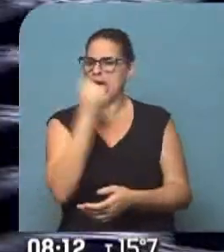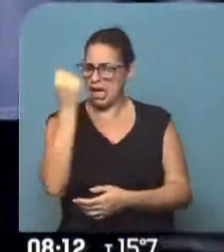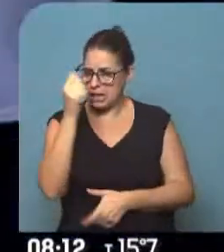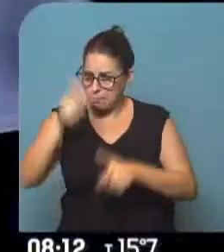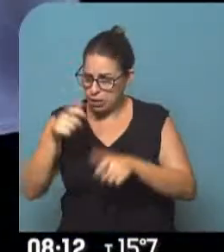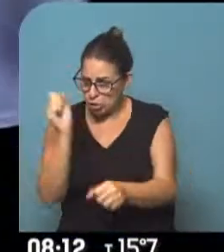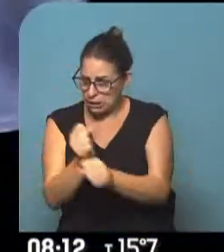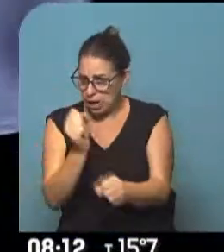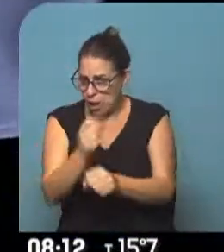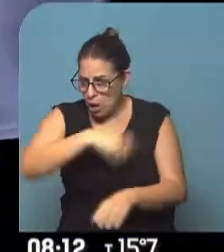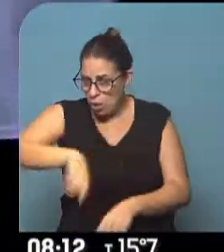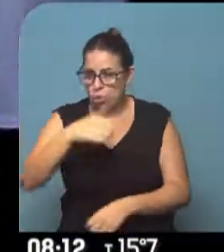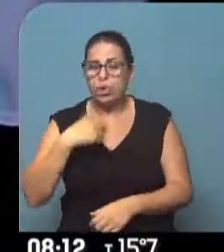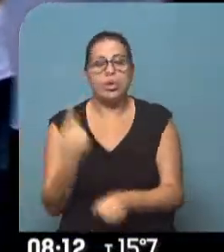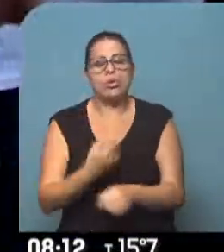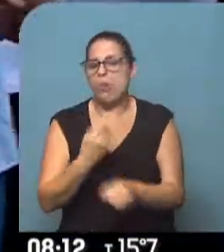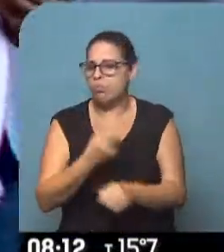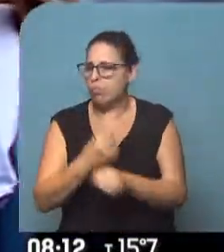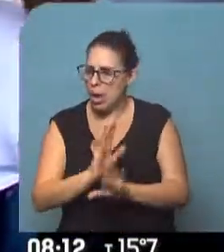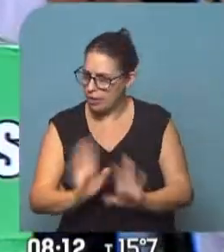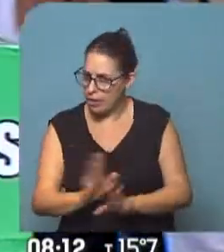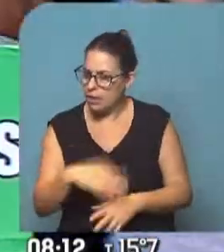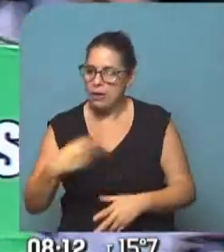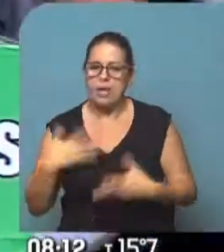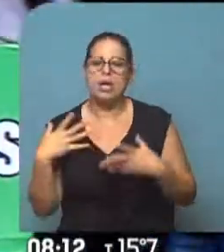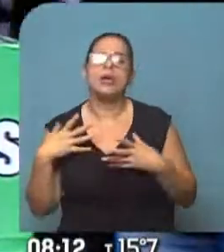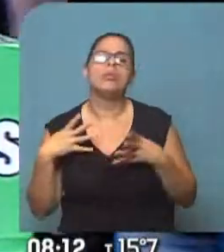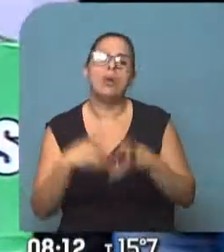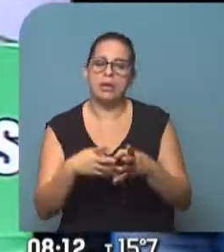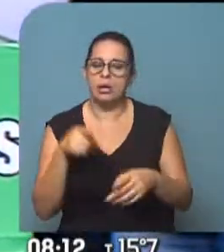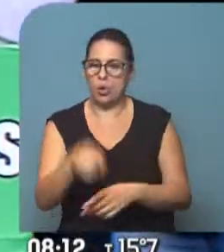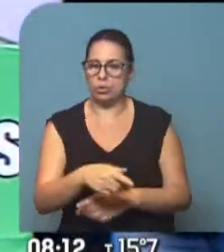hombres de trabajo y no lo podemos permitir jamás. Muchísimas gracias, compañeros.